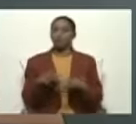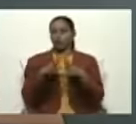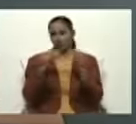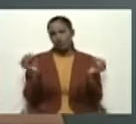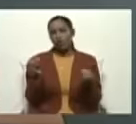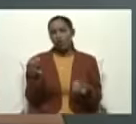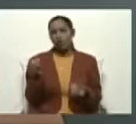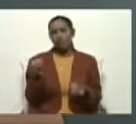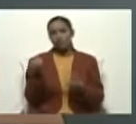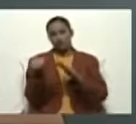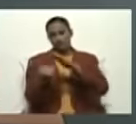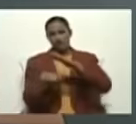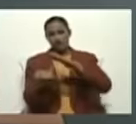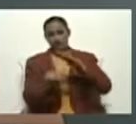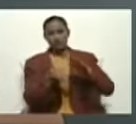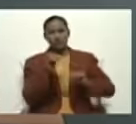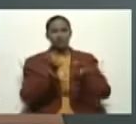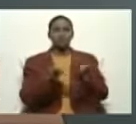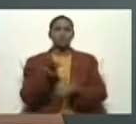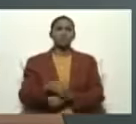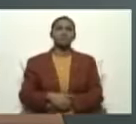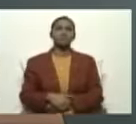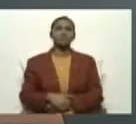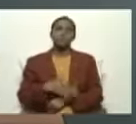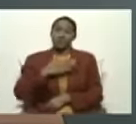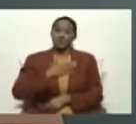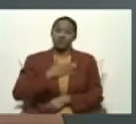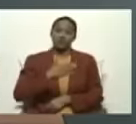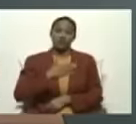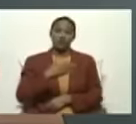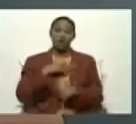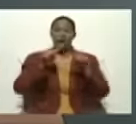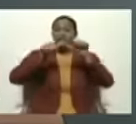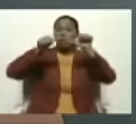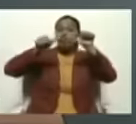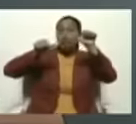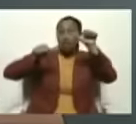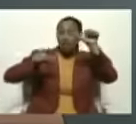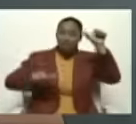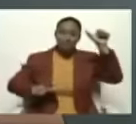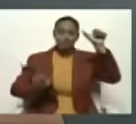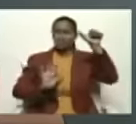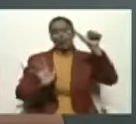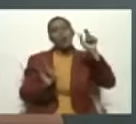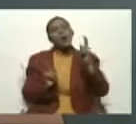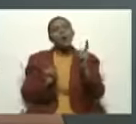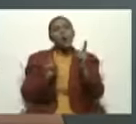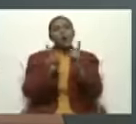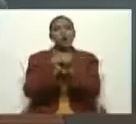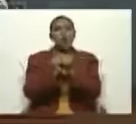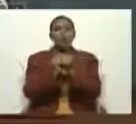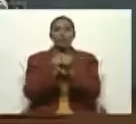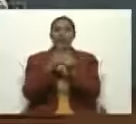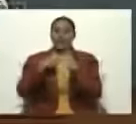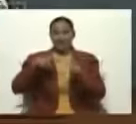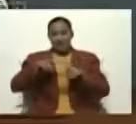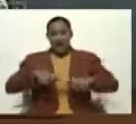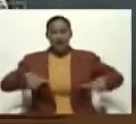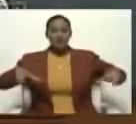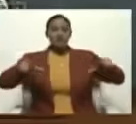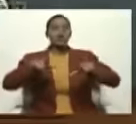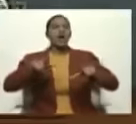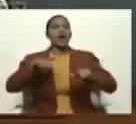instituciones del sector jurídico. Yo no me voy a extender más. Este es el espacio del fiscal general